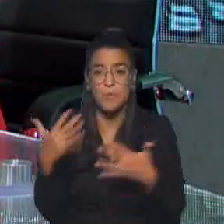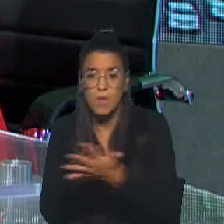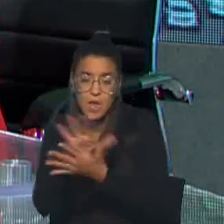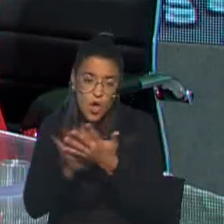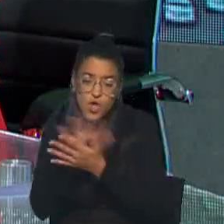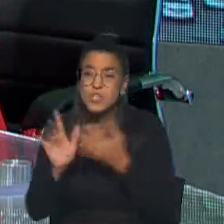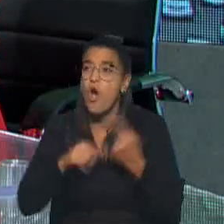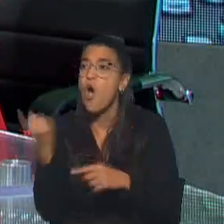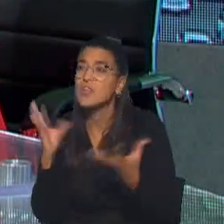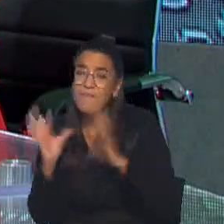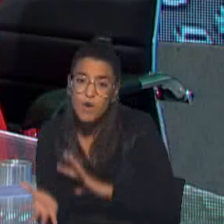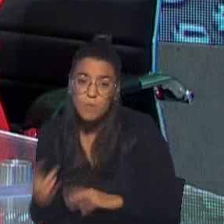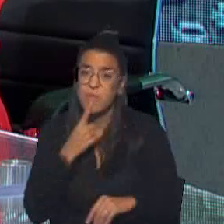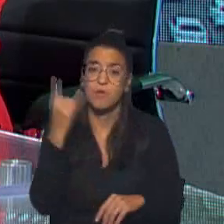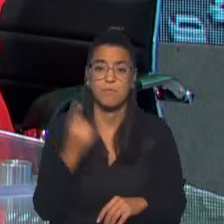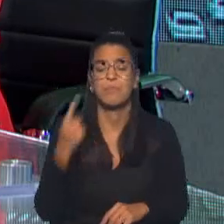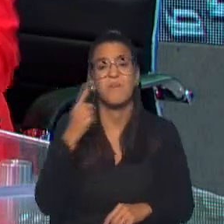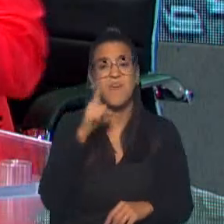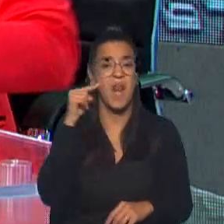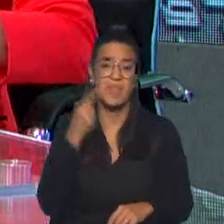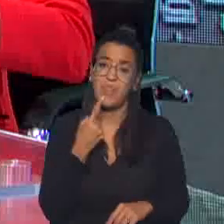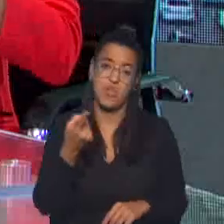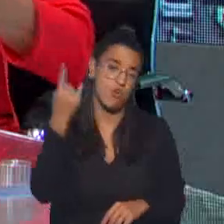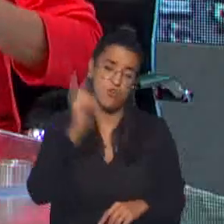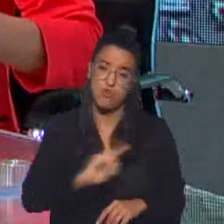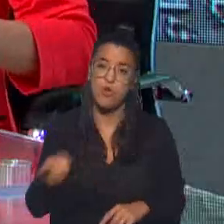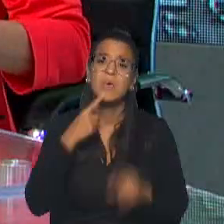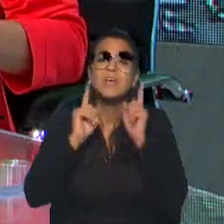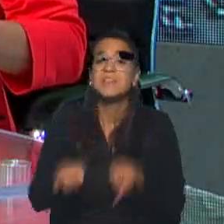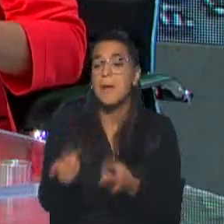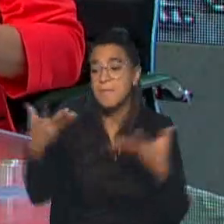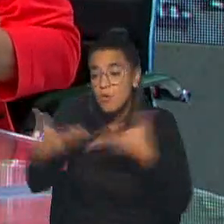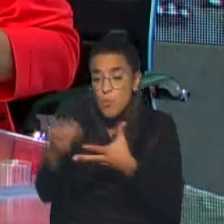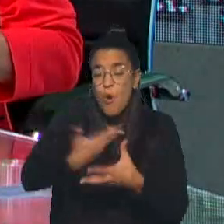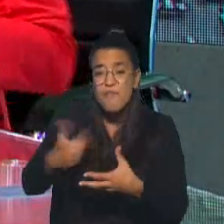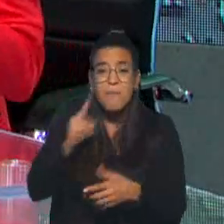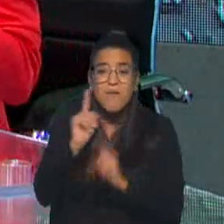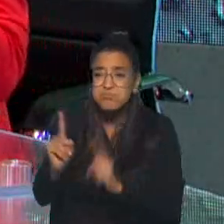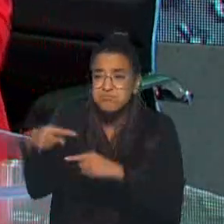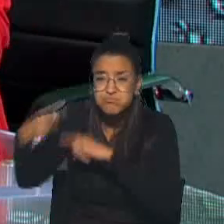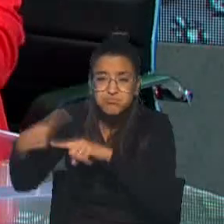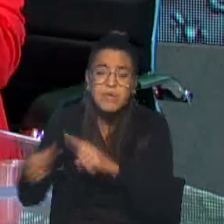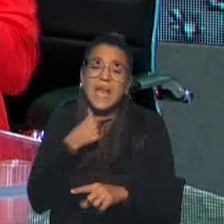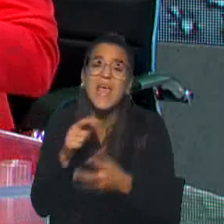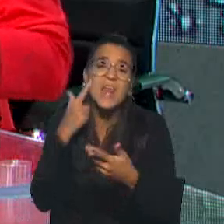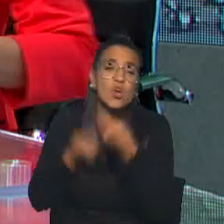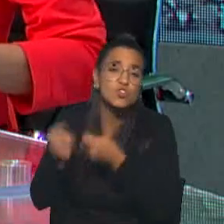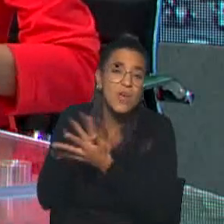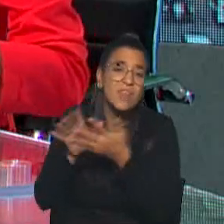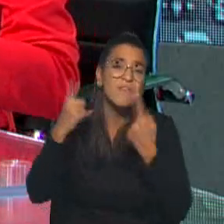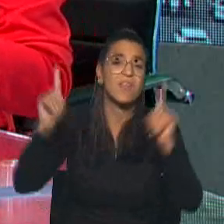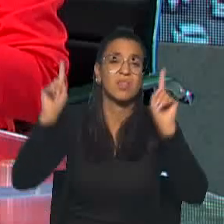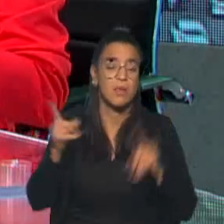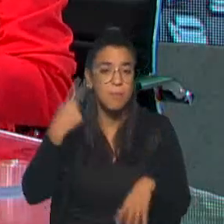el acuerdo de otra manera. Esto es lo que dijo Alberto Fernández. Y también habló de la ortodoxia del Fondo Monetario, que quería negociar otra cosa, pero que